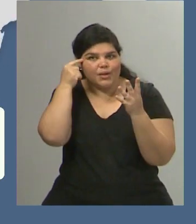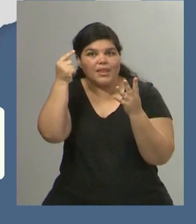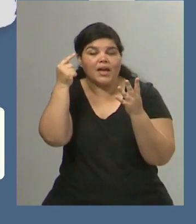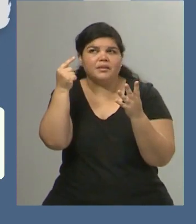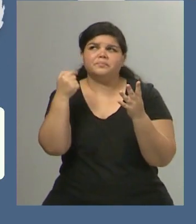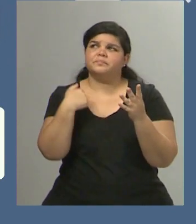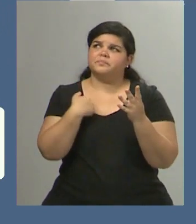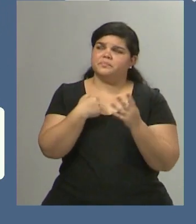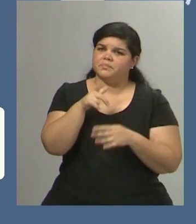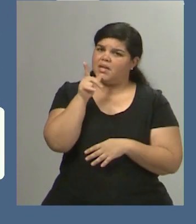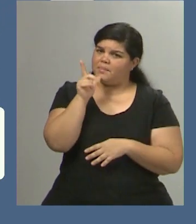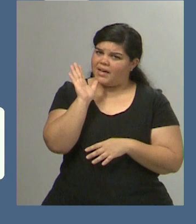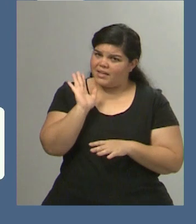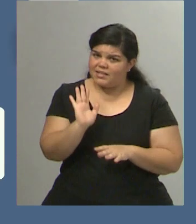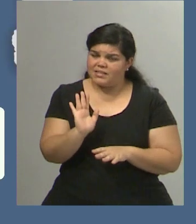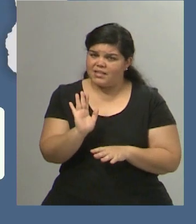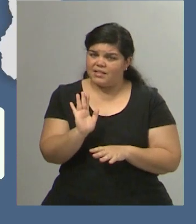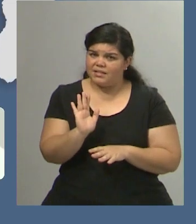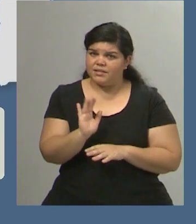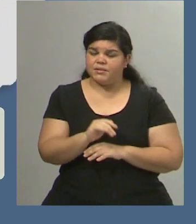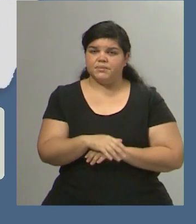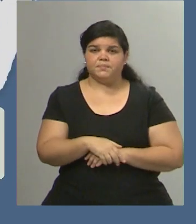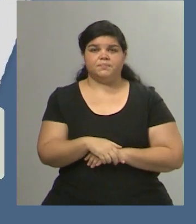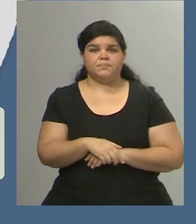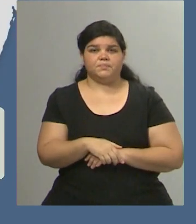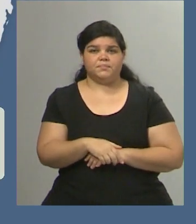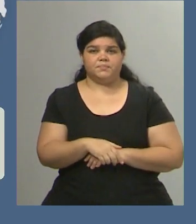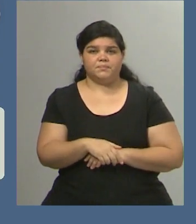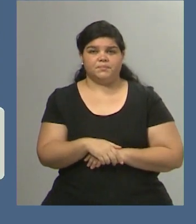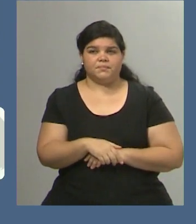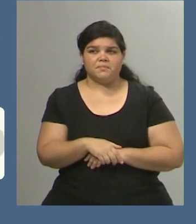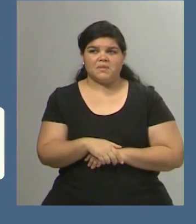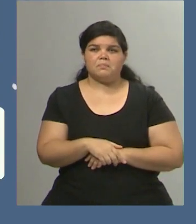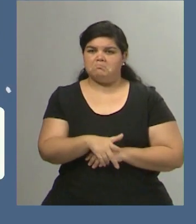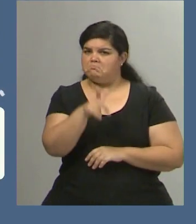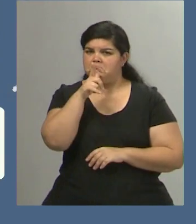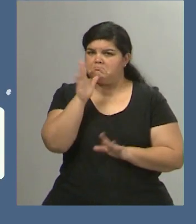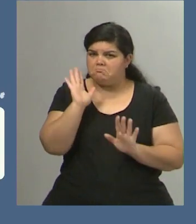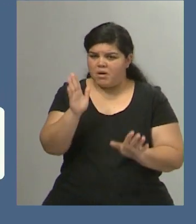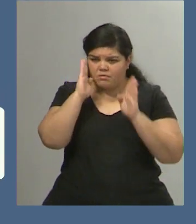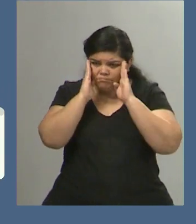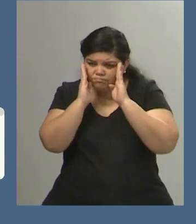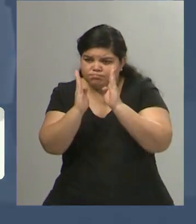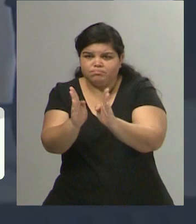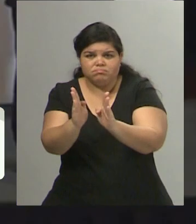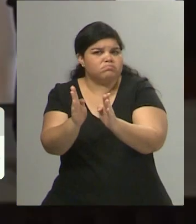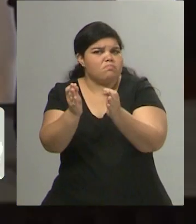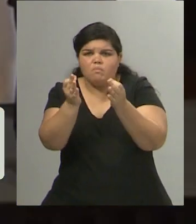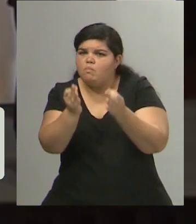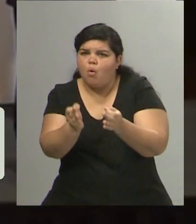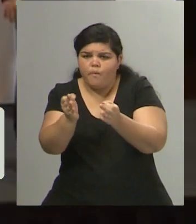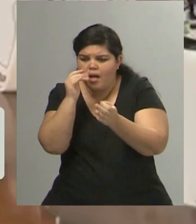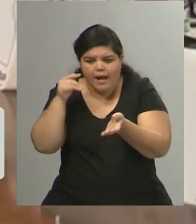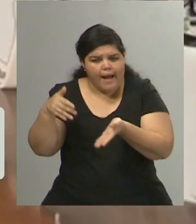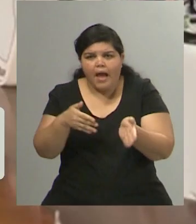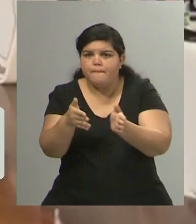tengo la impresión de que está bien orientado. Es decir, está orientado